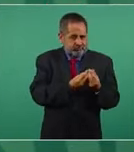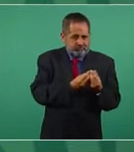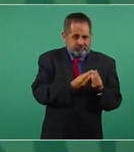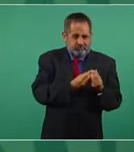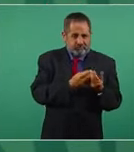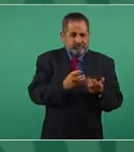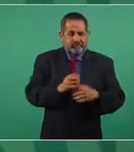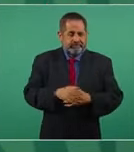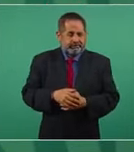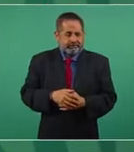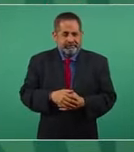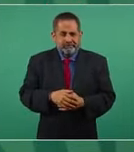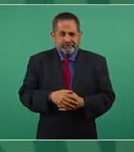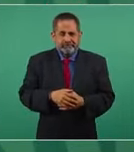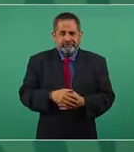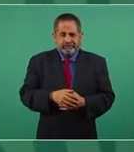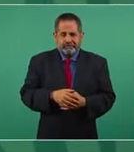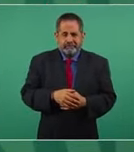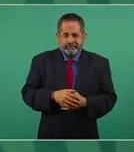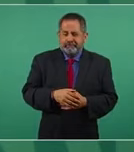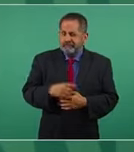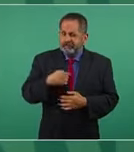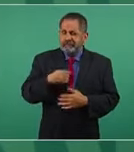Si les he estado